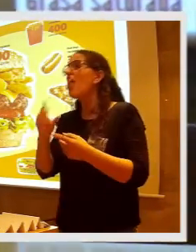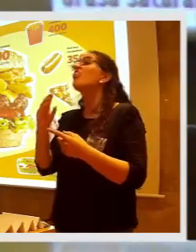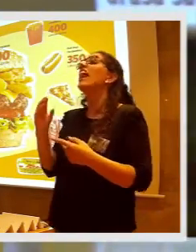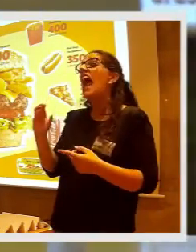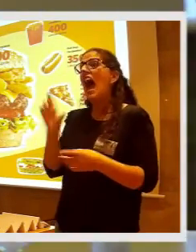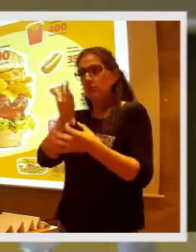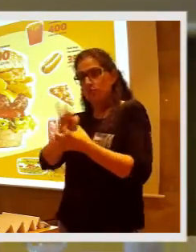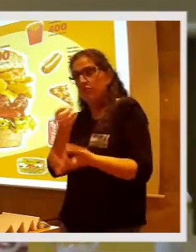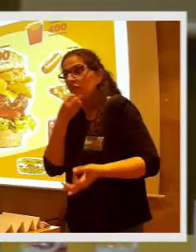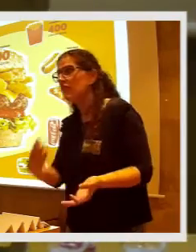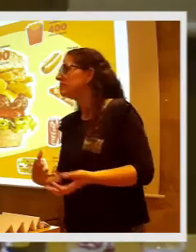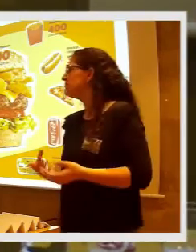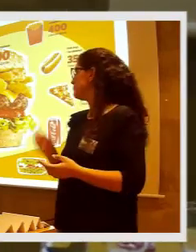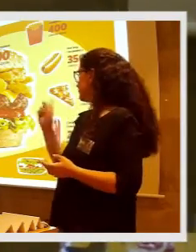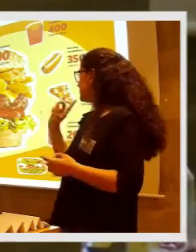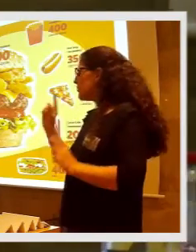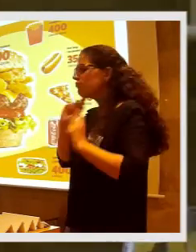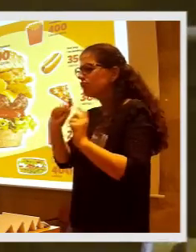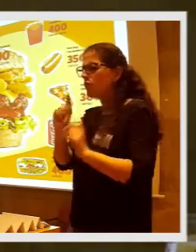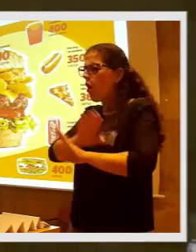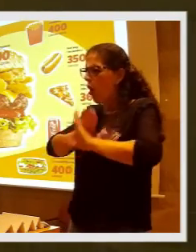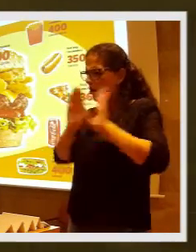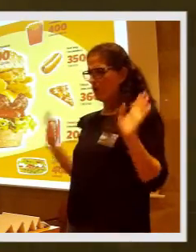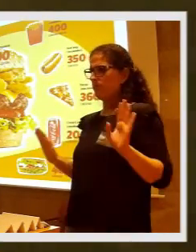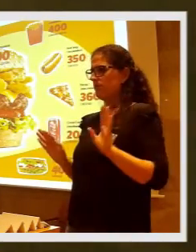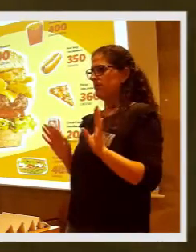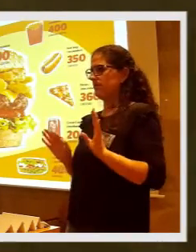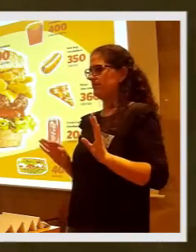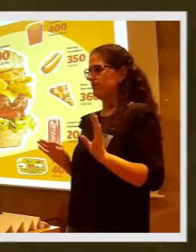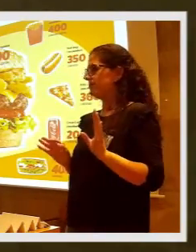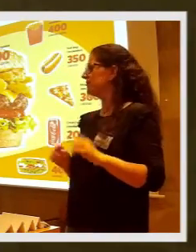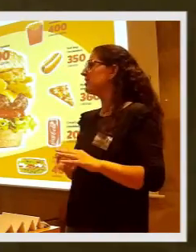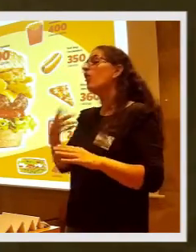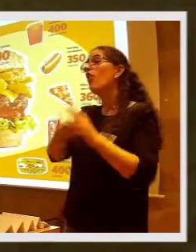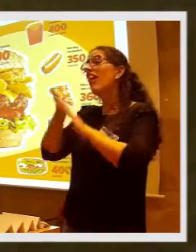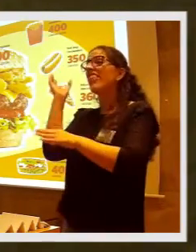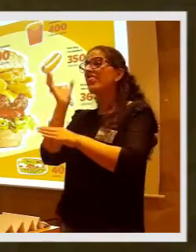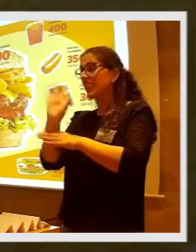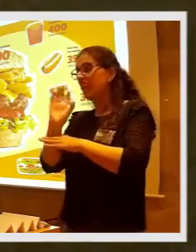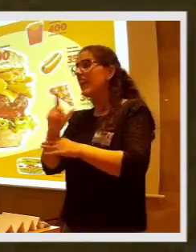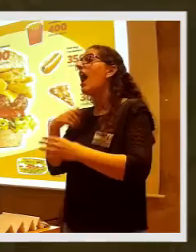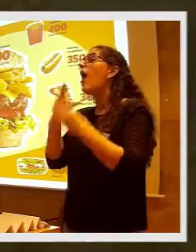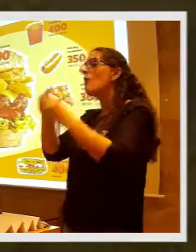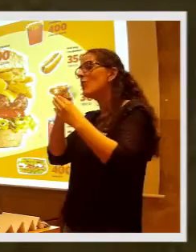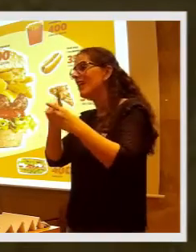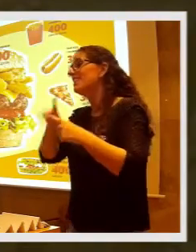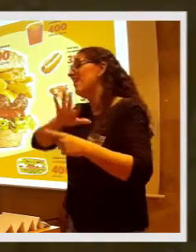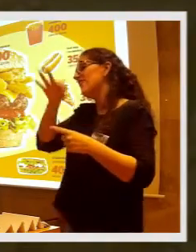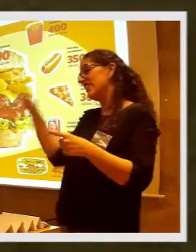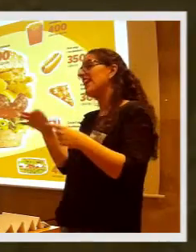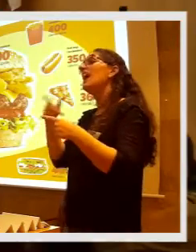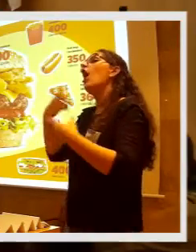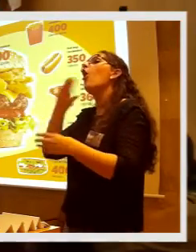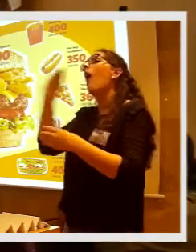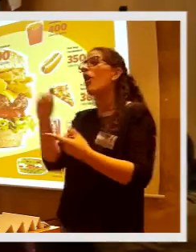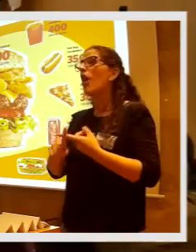Bueno, pues tiene una cantidad de calorías impresionante. O sea, si vamos al cine y nos tomamos una hamburguesa, una Coca-Cola y